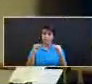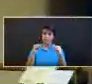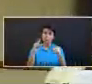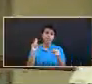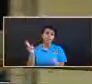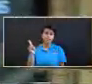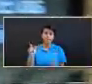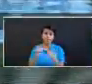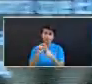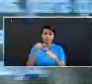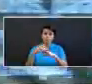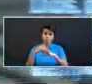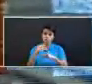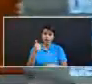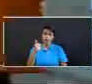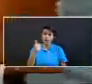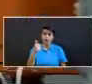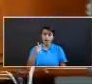esposa,